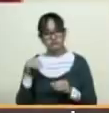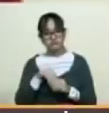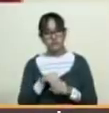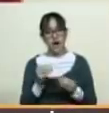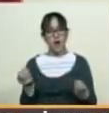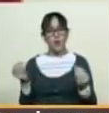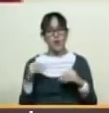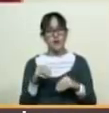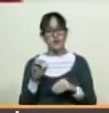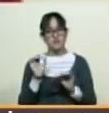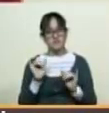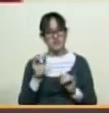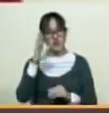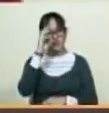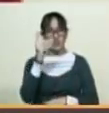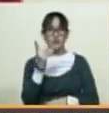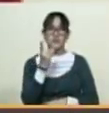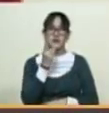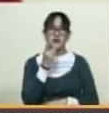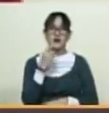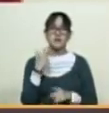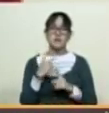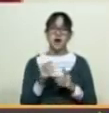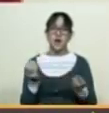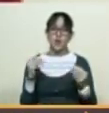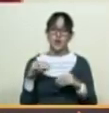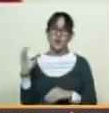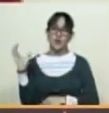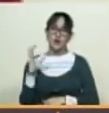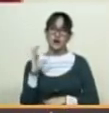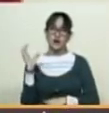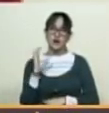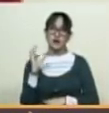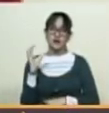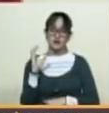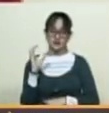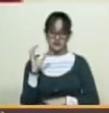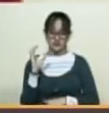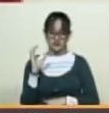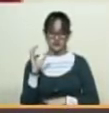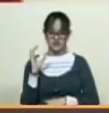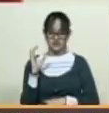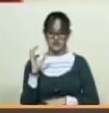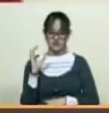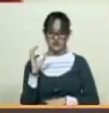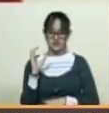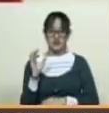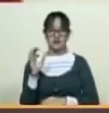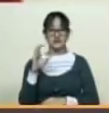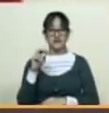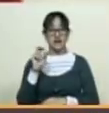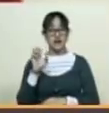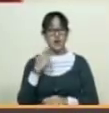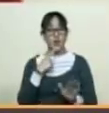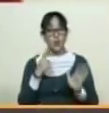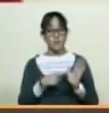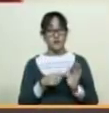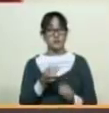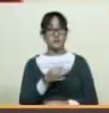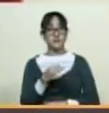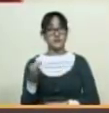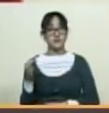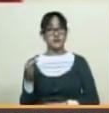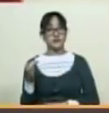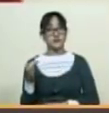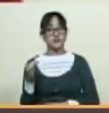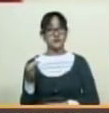el Acuerdo de Santo Domingo y el Acuerdo de Caracas, el Consejo Nacional Electoral lo ha cumplido. Y las